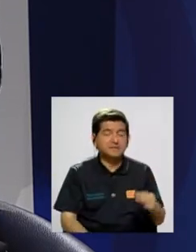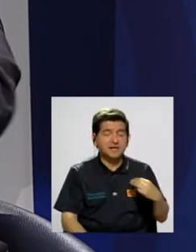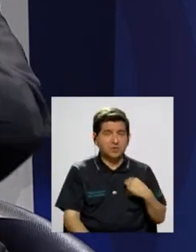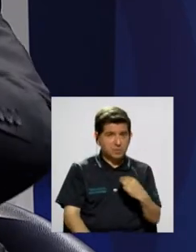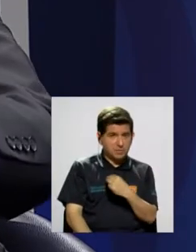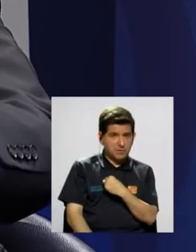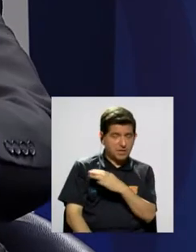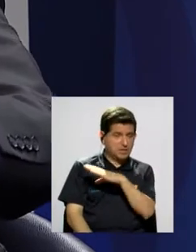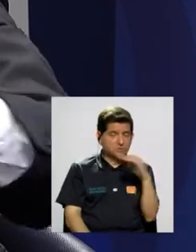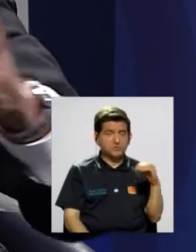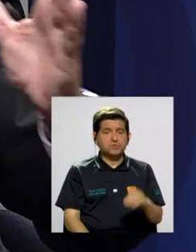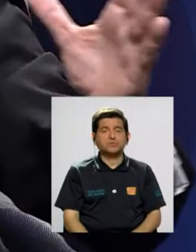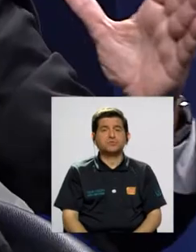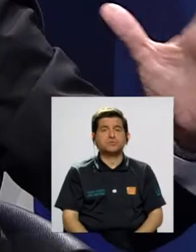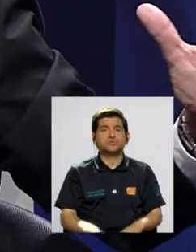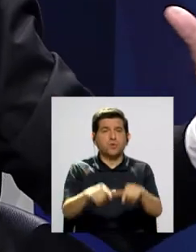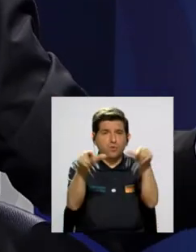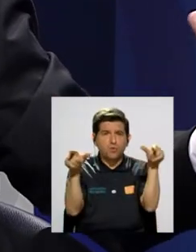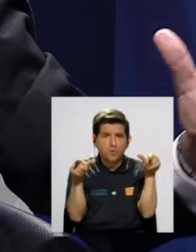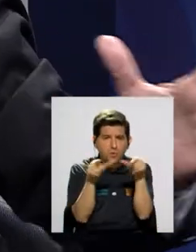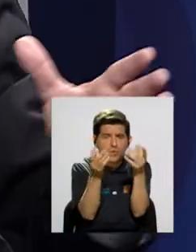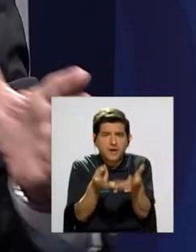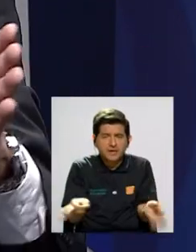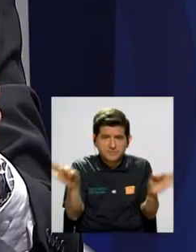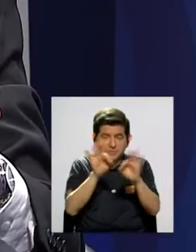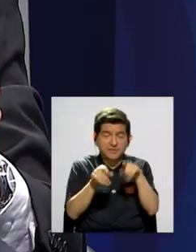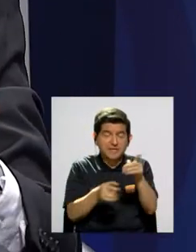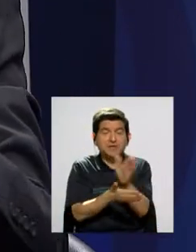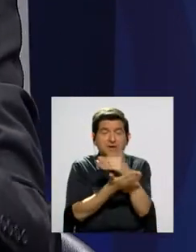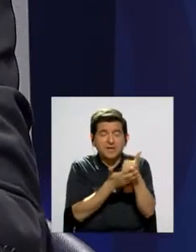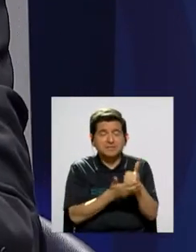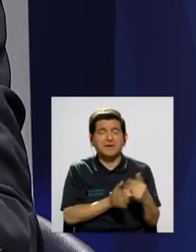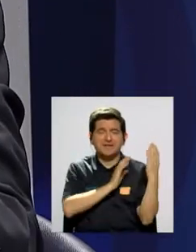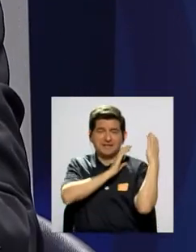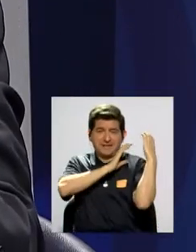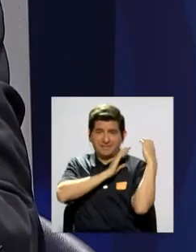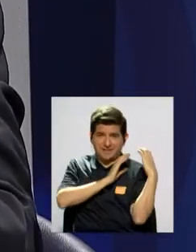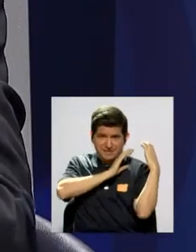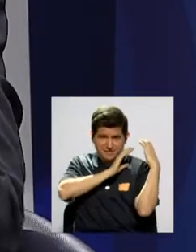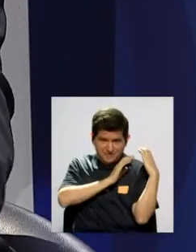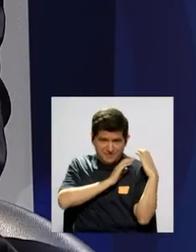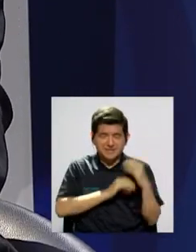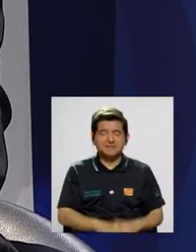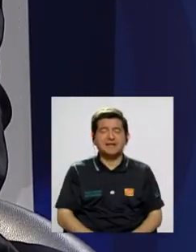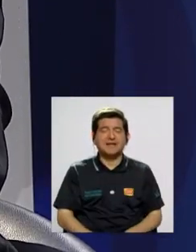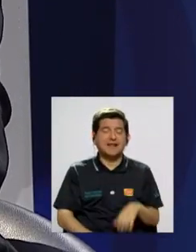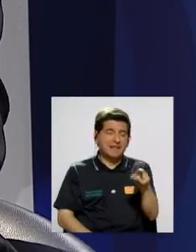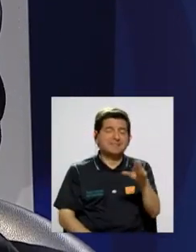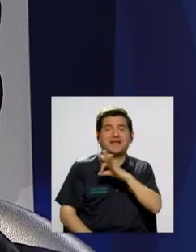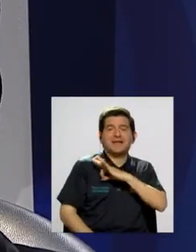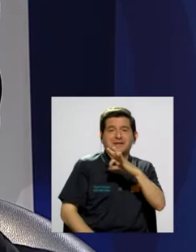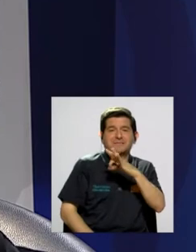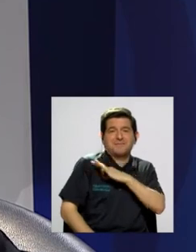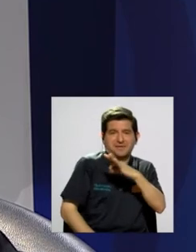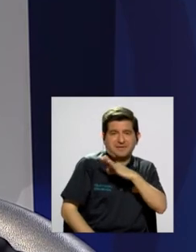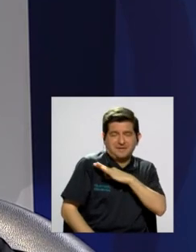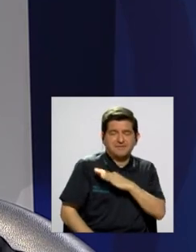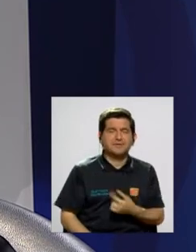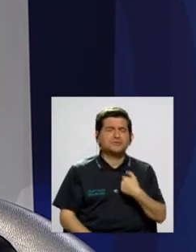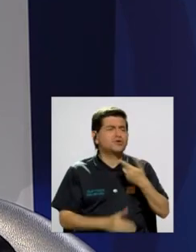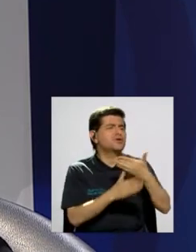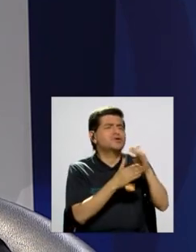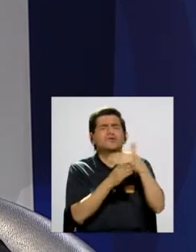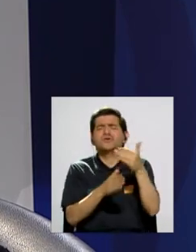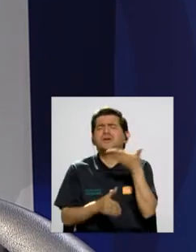en puestos, porque también es el lastre que se carga del estilo de la clientela y de qué le distribuyo